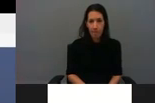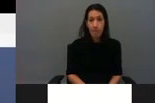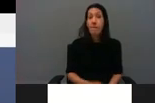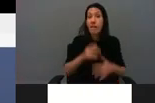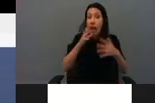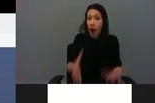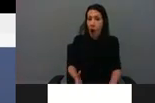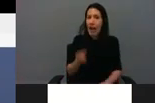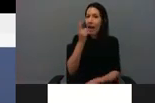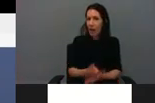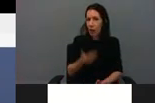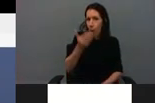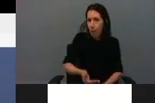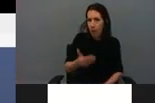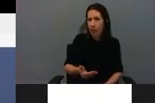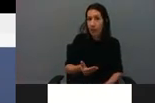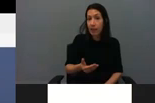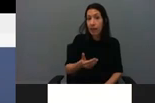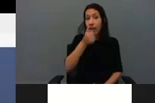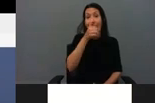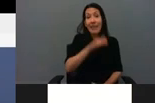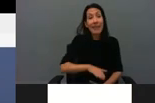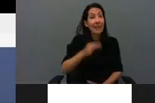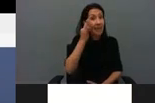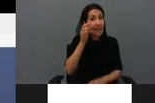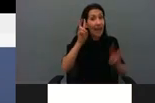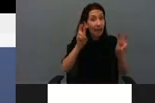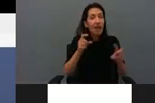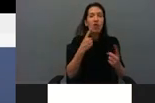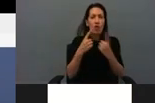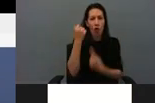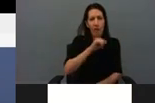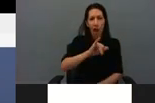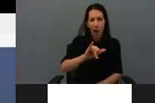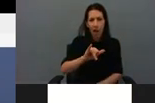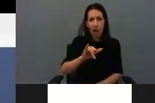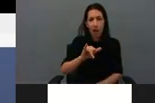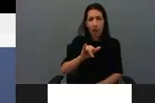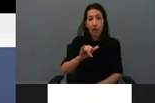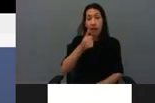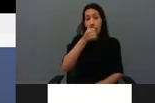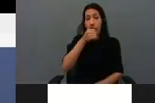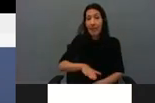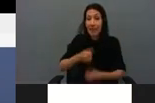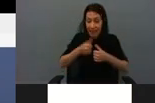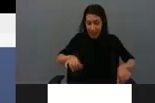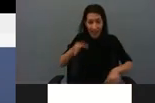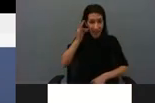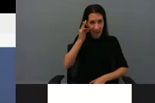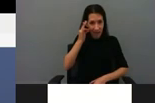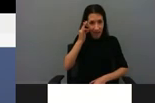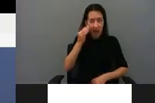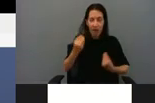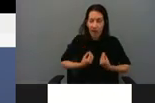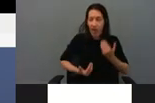Ahora viene un reto gordo. La niña tiene novio. La bomba para mi familia y el calvario doloroso de mi día a